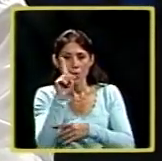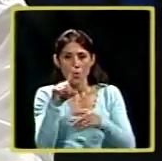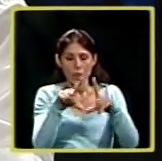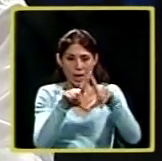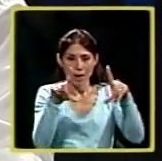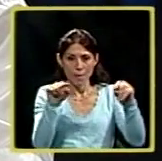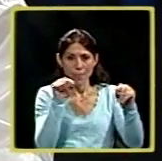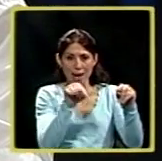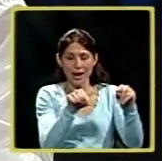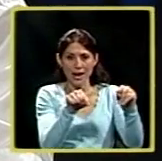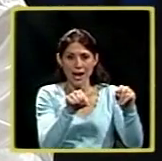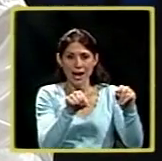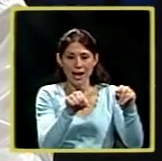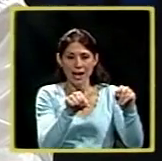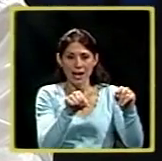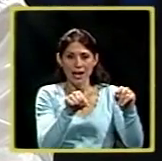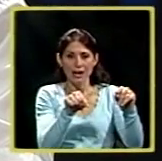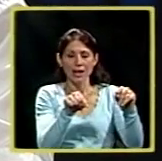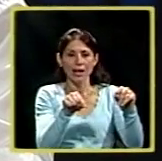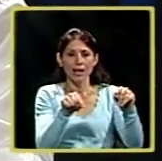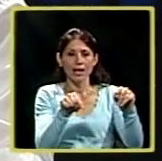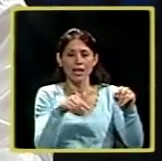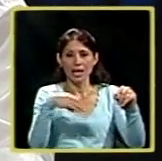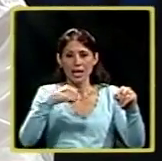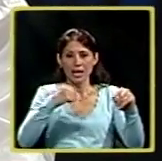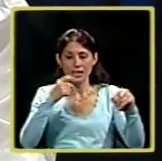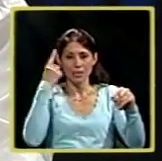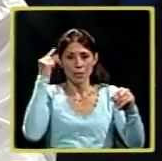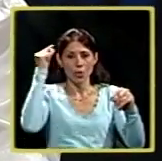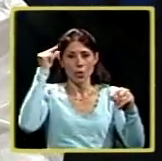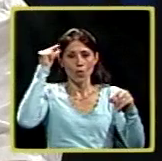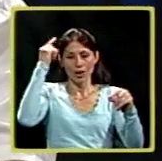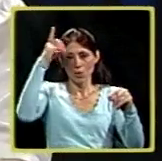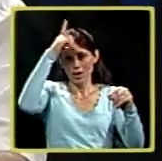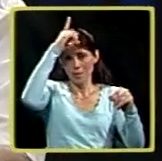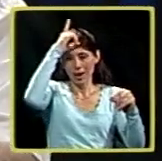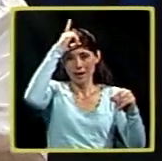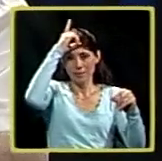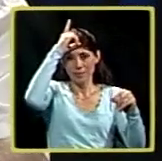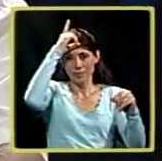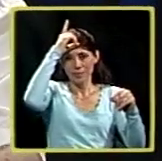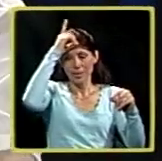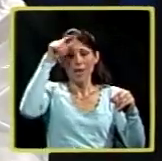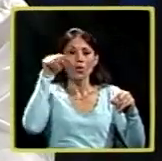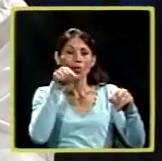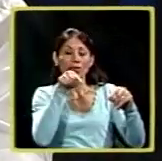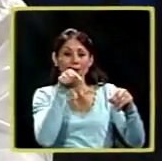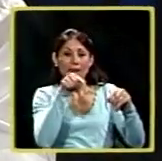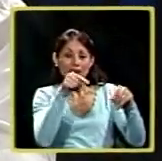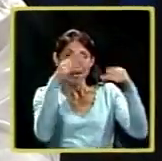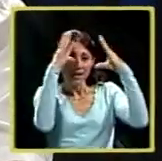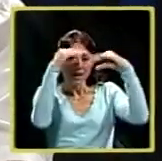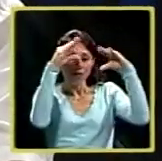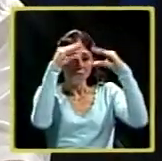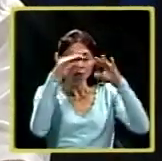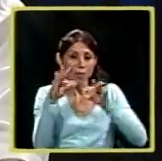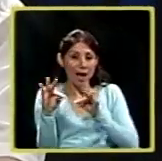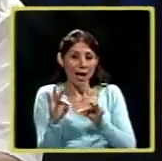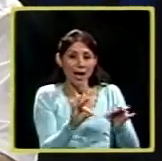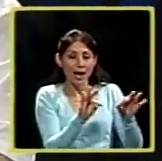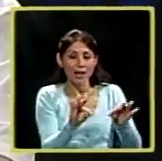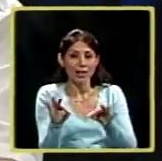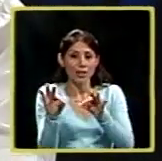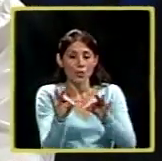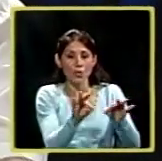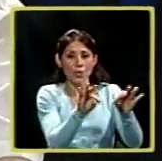el gobierno alemán, en donde se les recuerda al turista que va de visita, quien quiera que